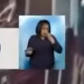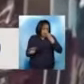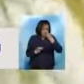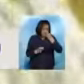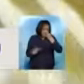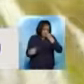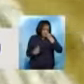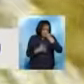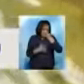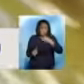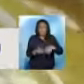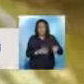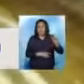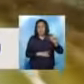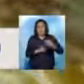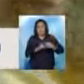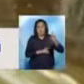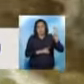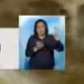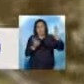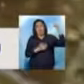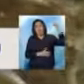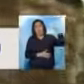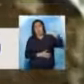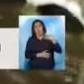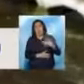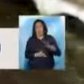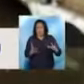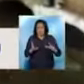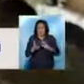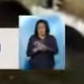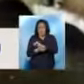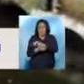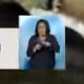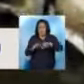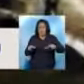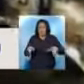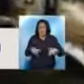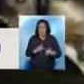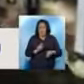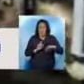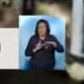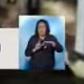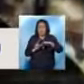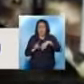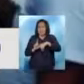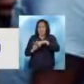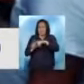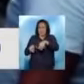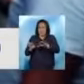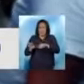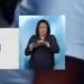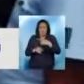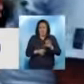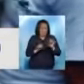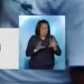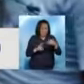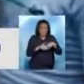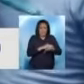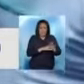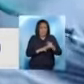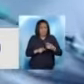las altas temperaturas están destruyendo poco a poco este camposanto. Debido a las terribles condiciones, el ingreso